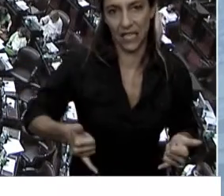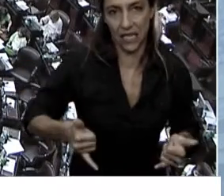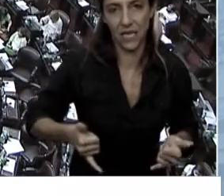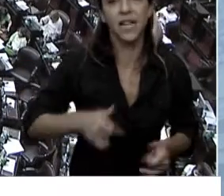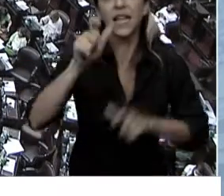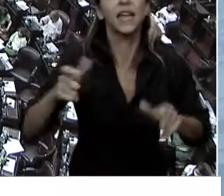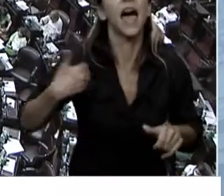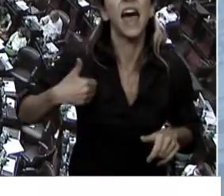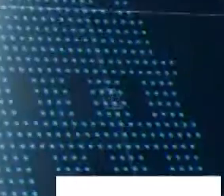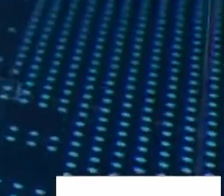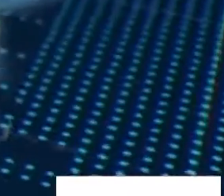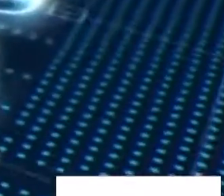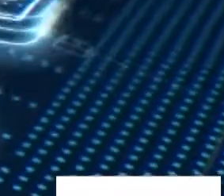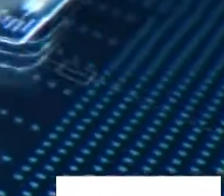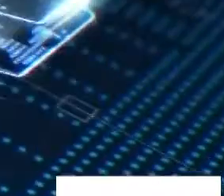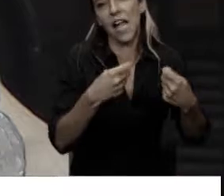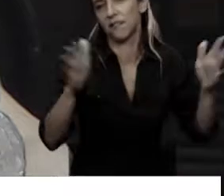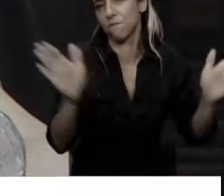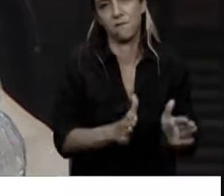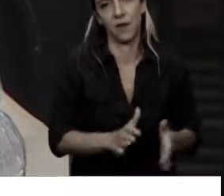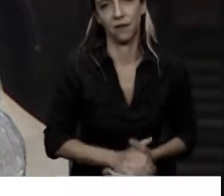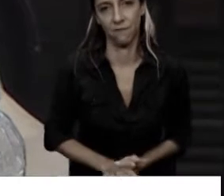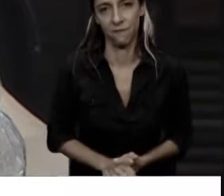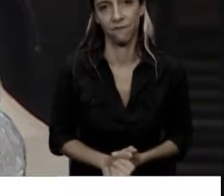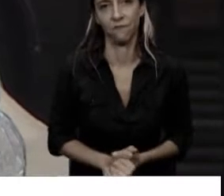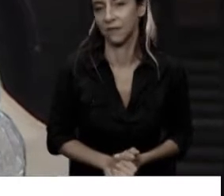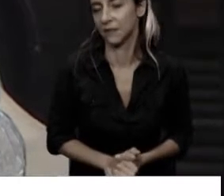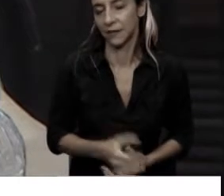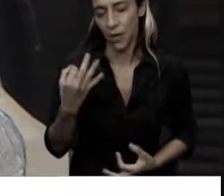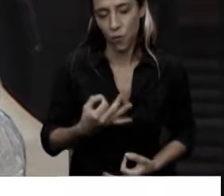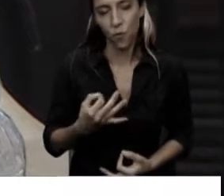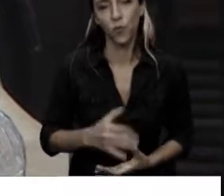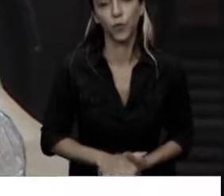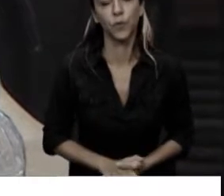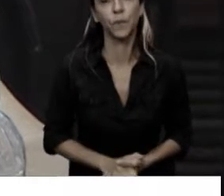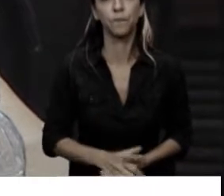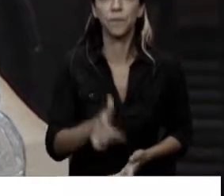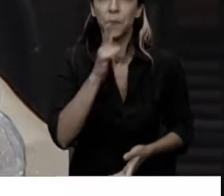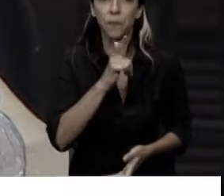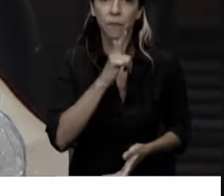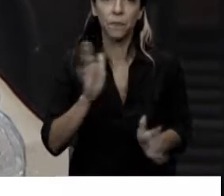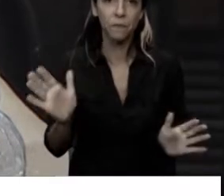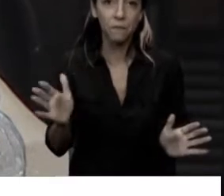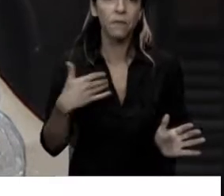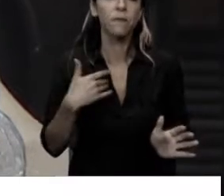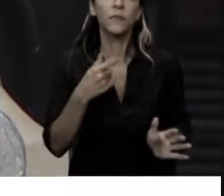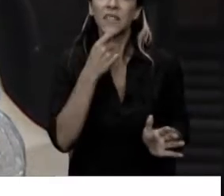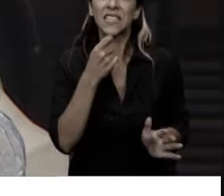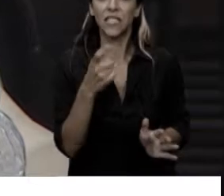un argentino menos. Yo creo que colocando el aborto